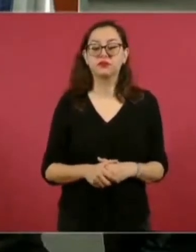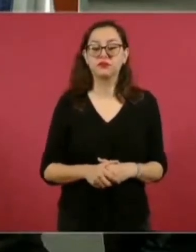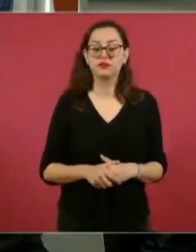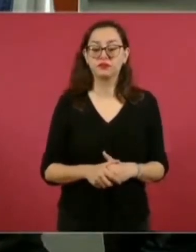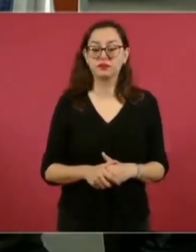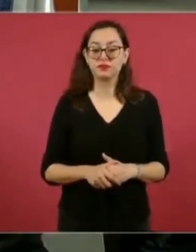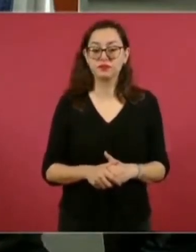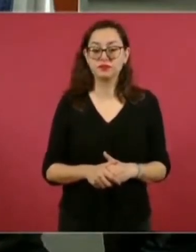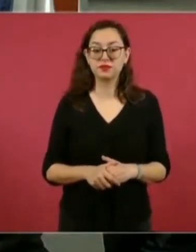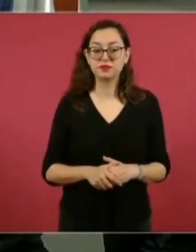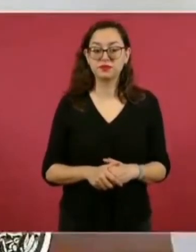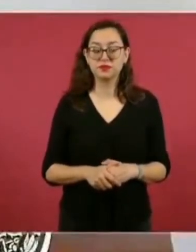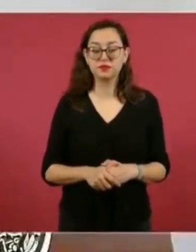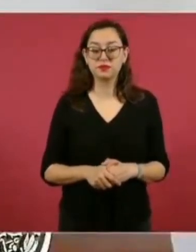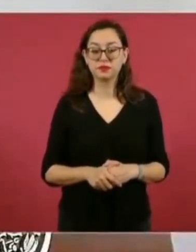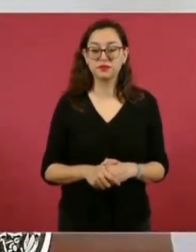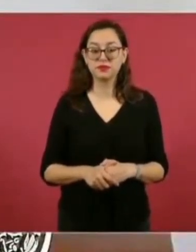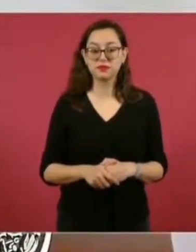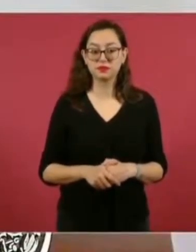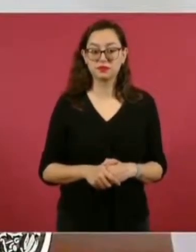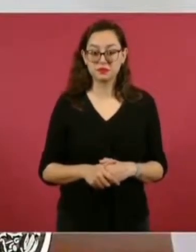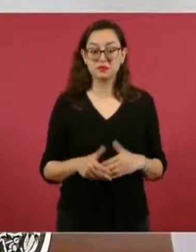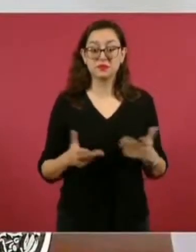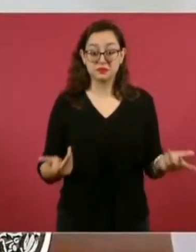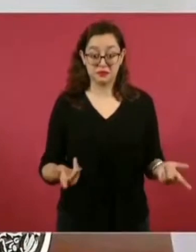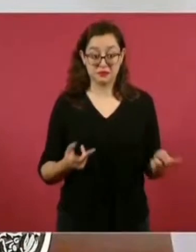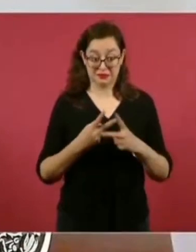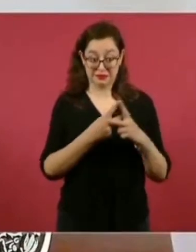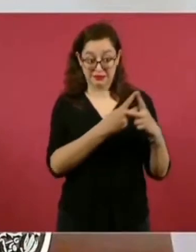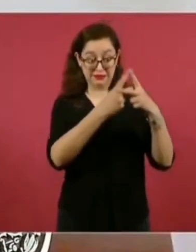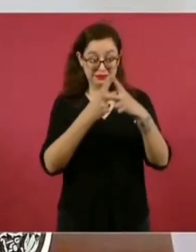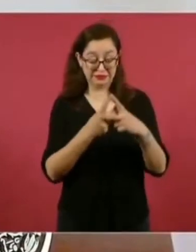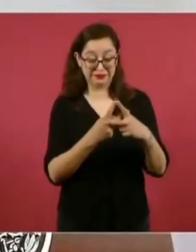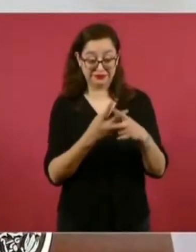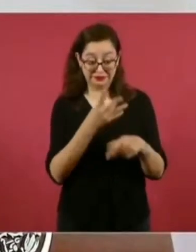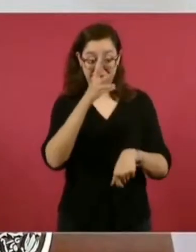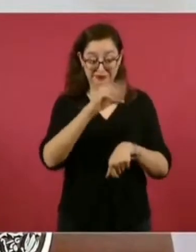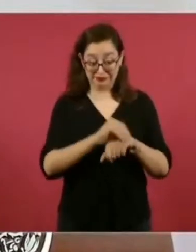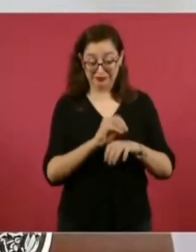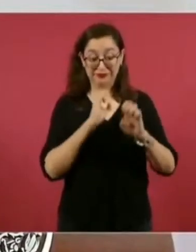Y me conceden la primera entrevista